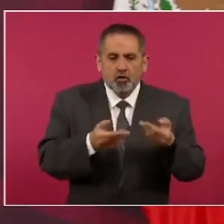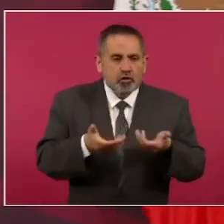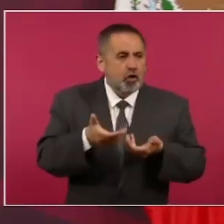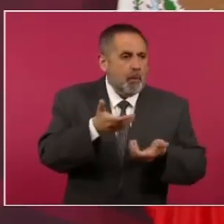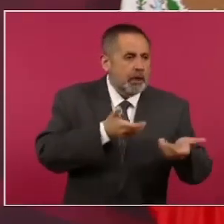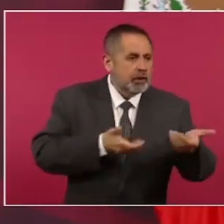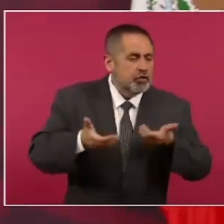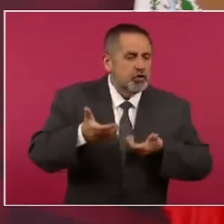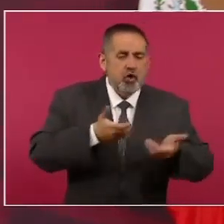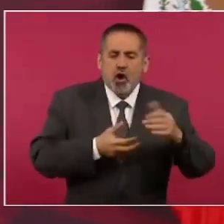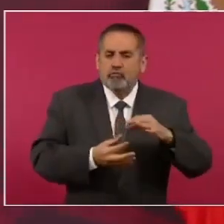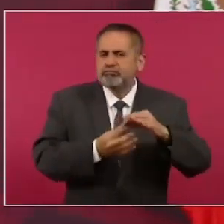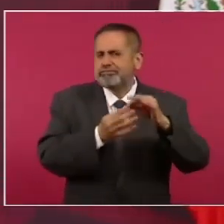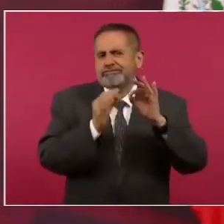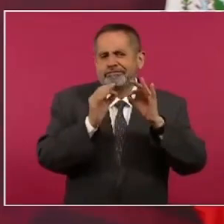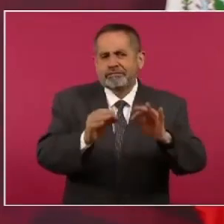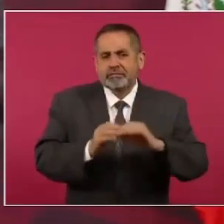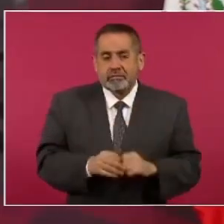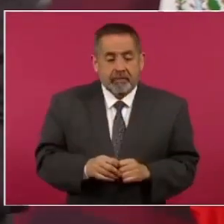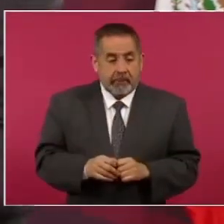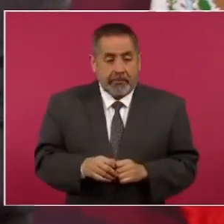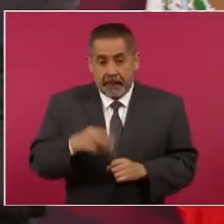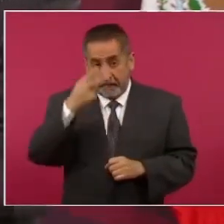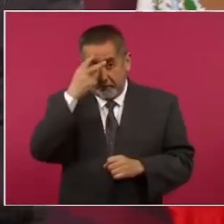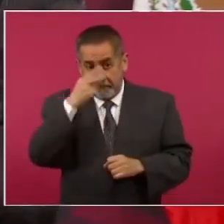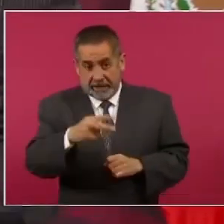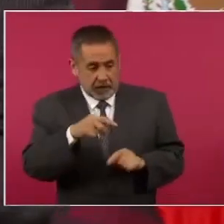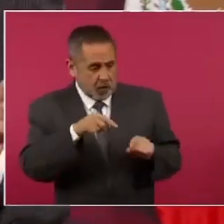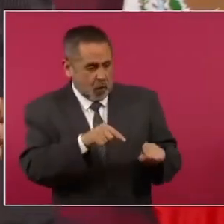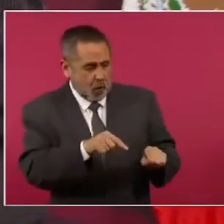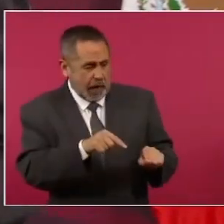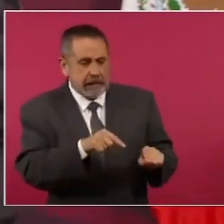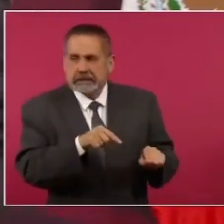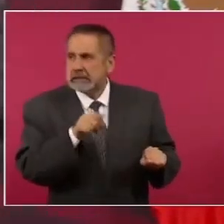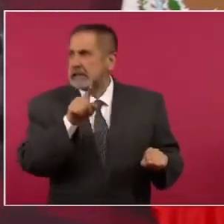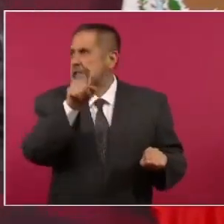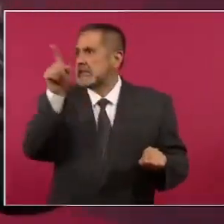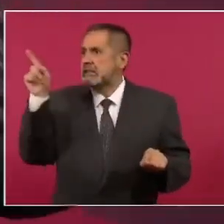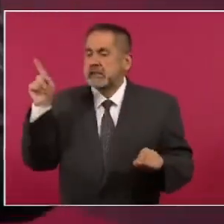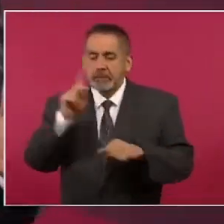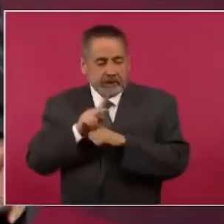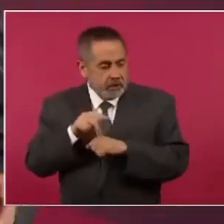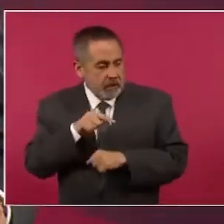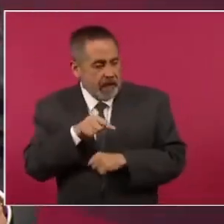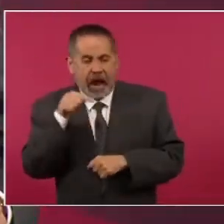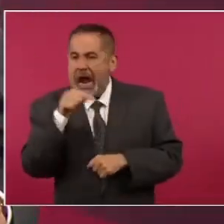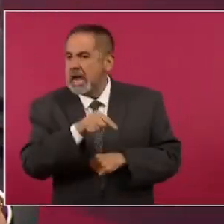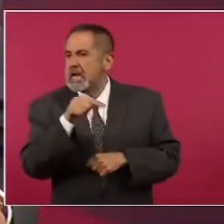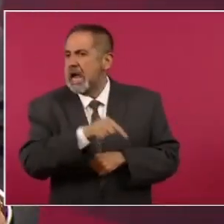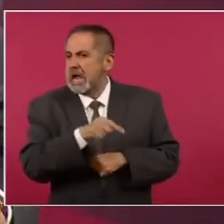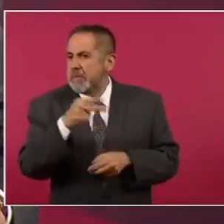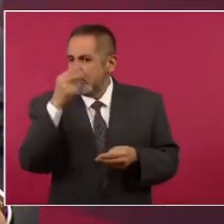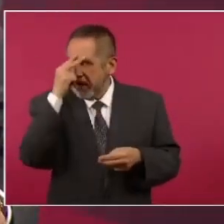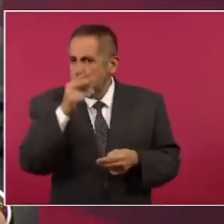y es de los países más atractivos para la inversión en el mundo.